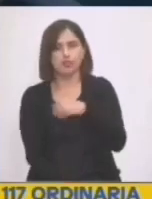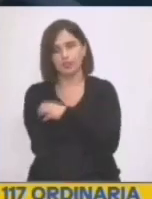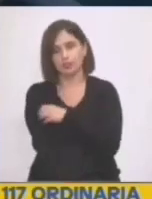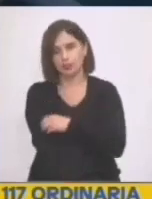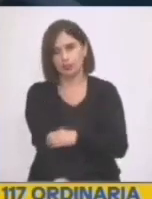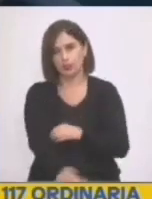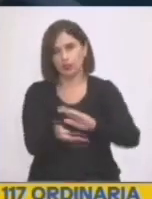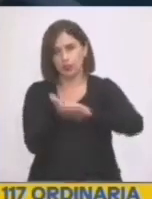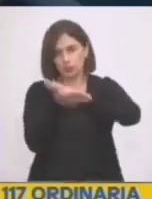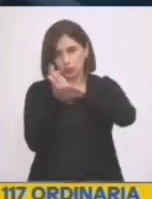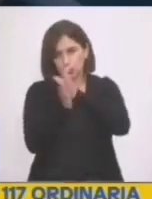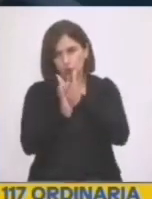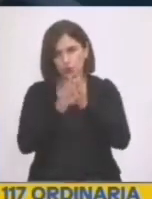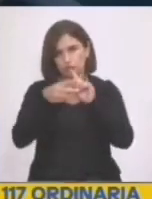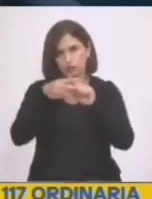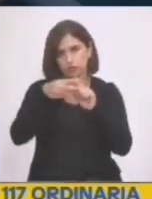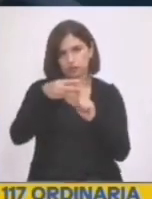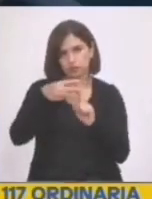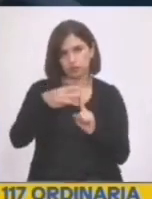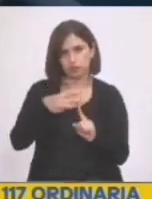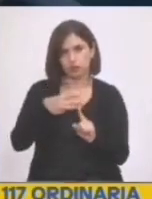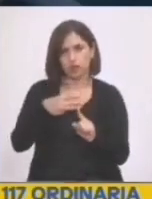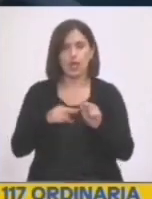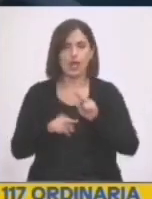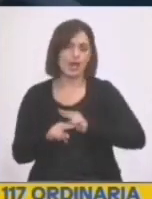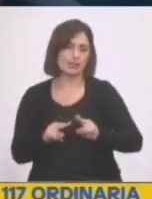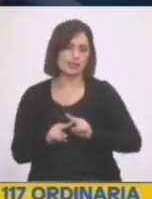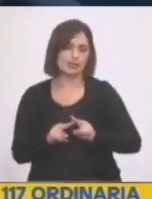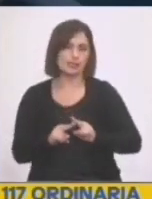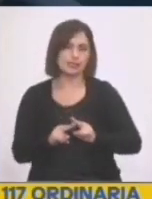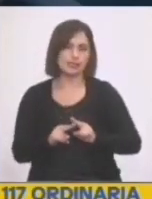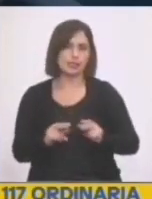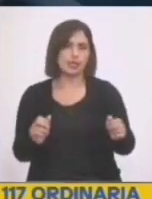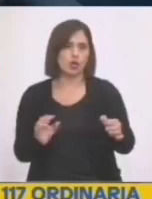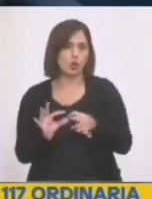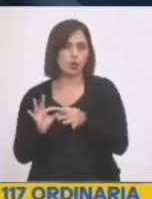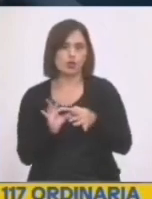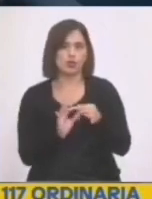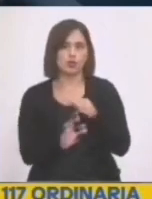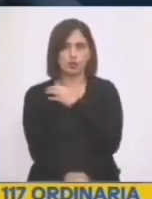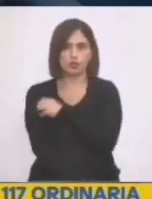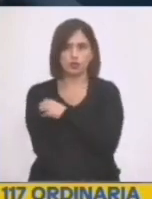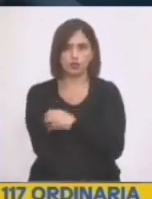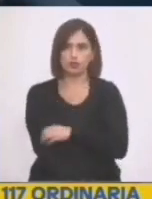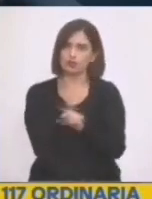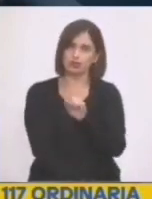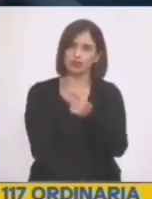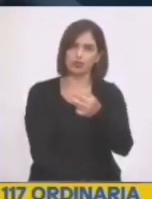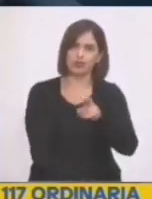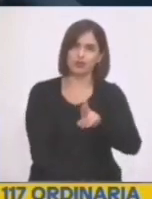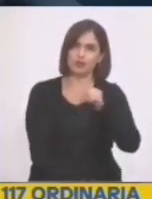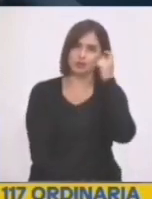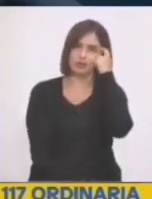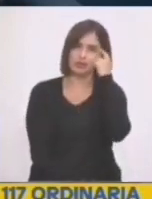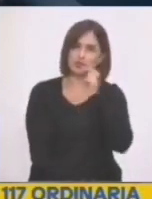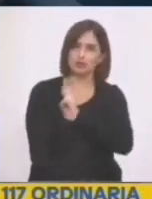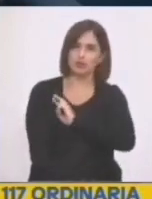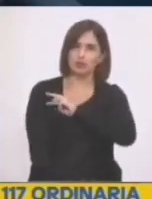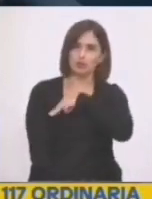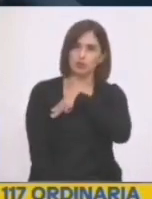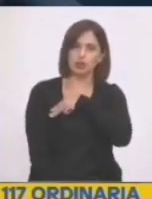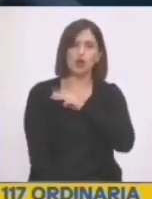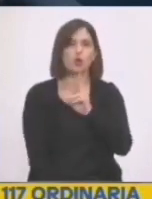esto todo esto tiene que hacerse en Justicia con las regiones y no solamente con La Metropolitana Yo espero que mejoremos